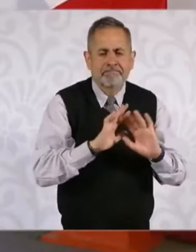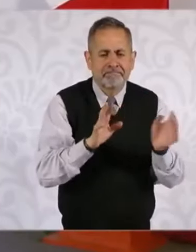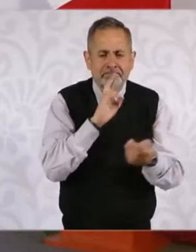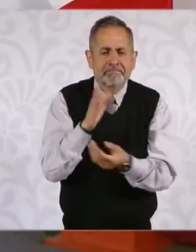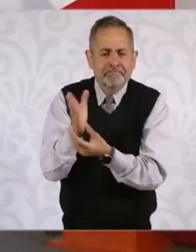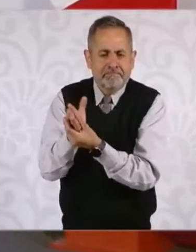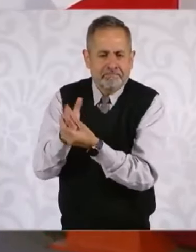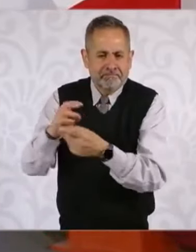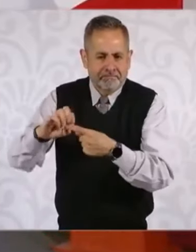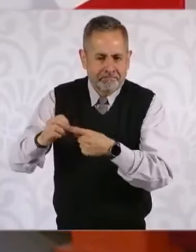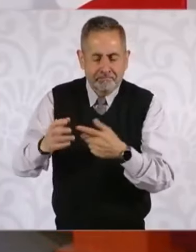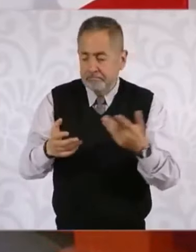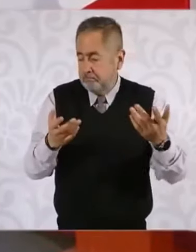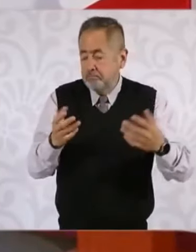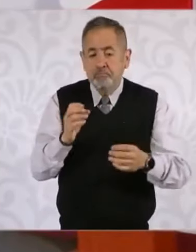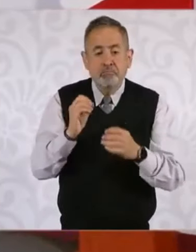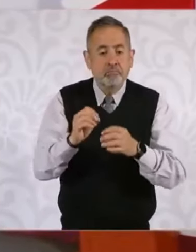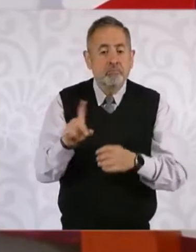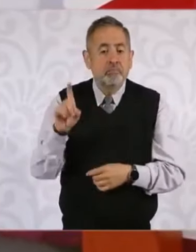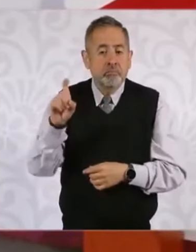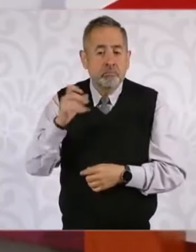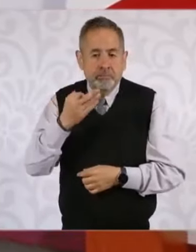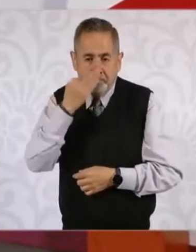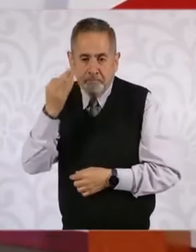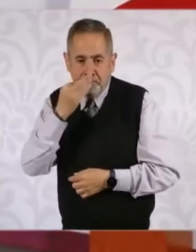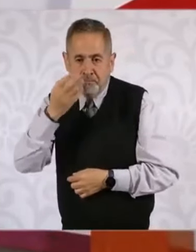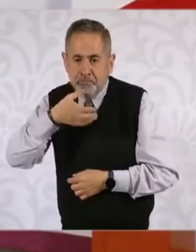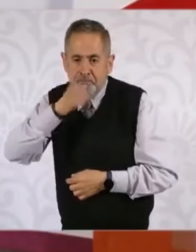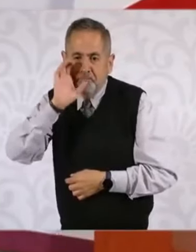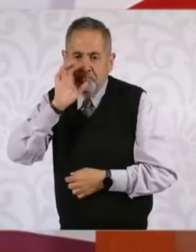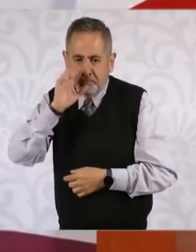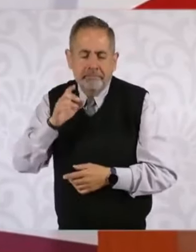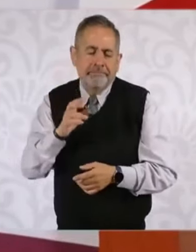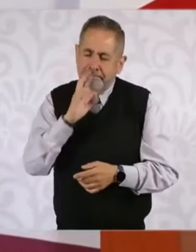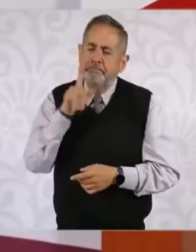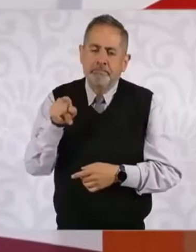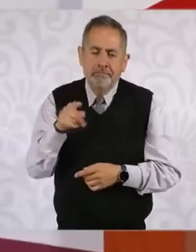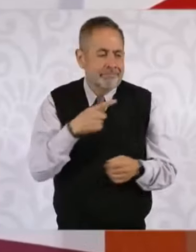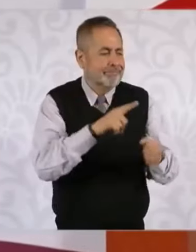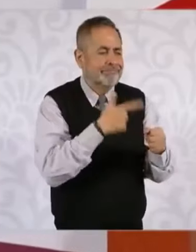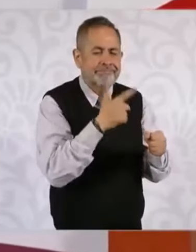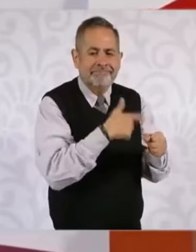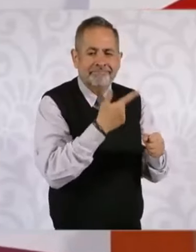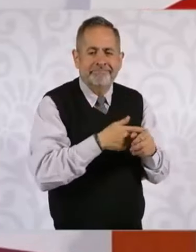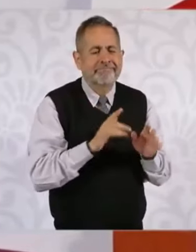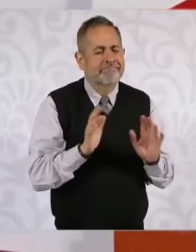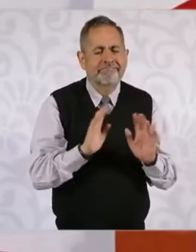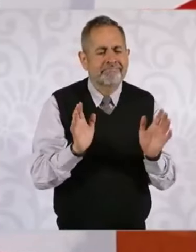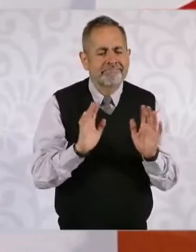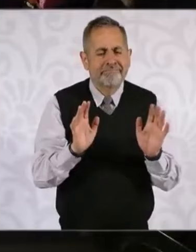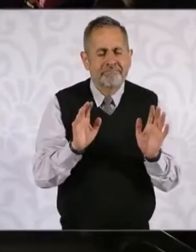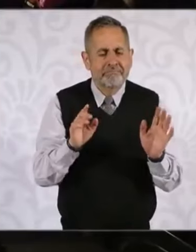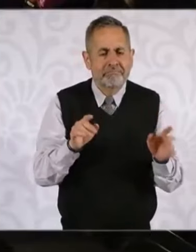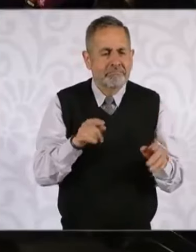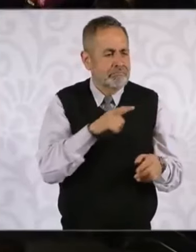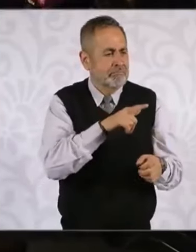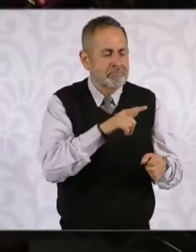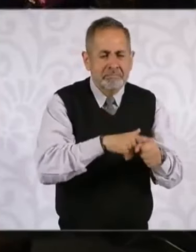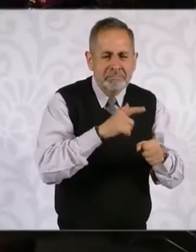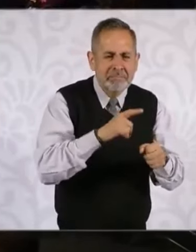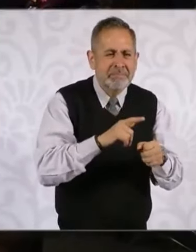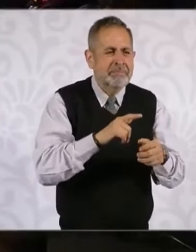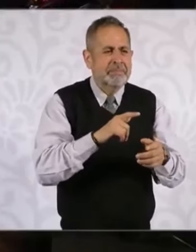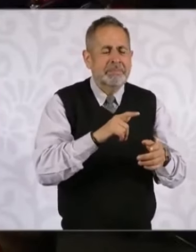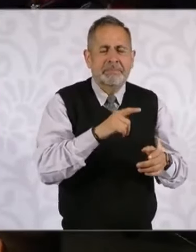Es mucho mejor un agua de jamaica que un refresco. Tiene mucha azúcar,